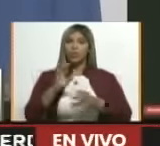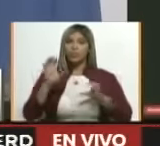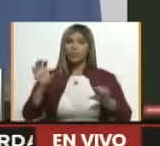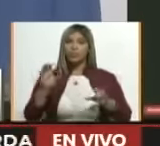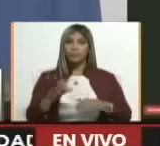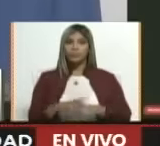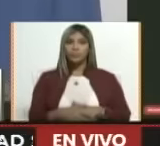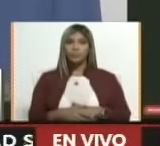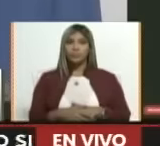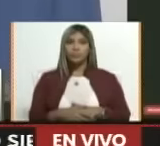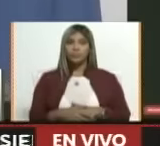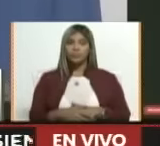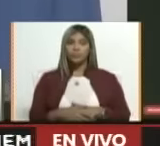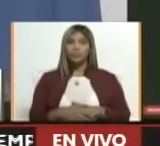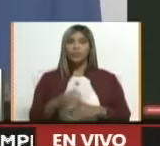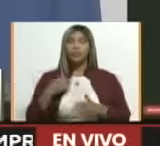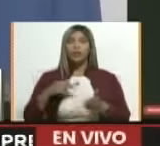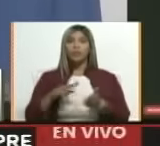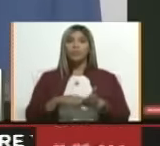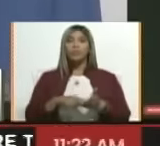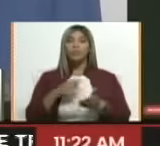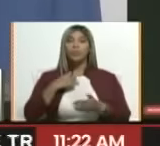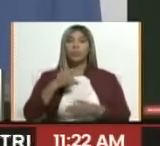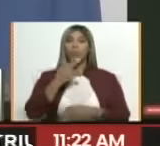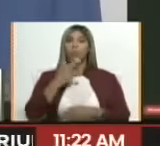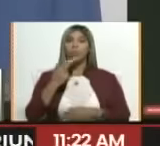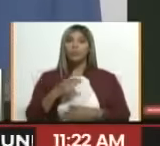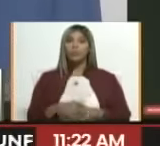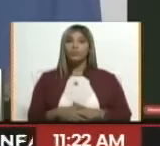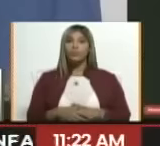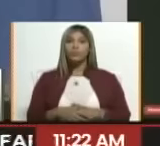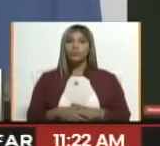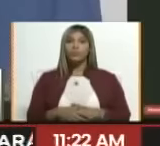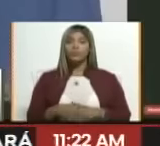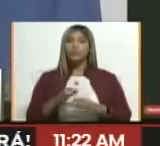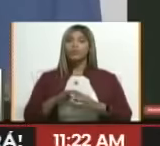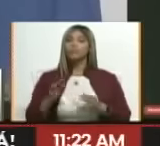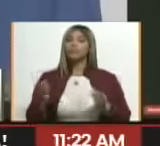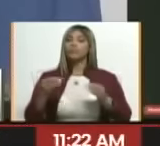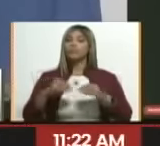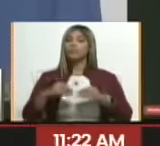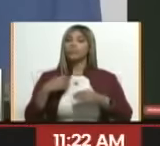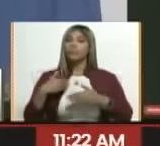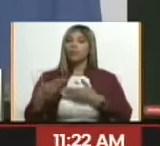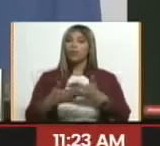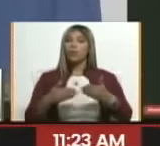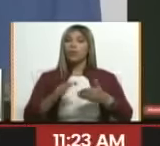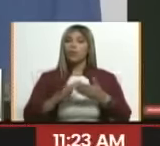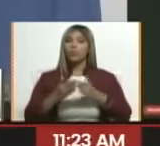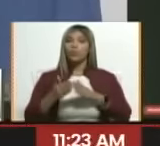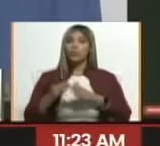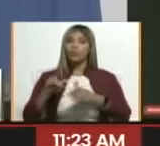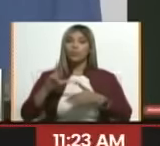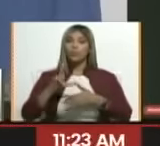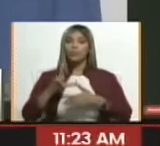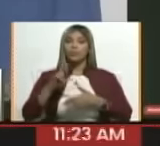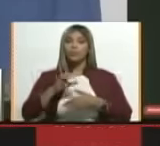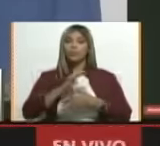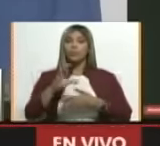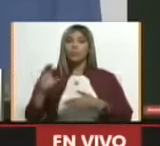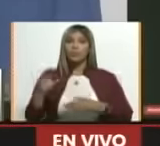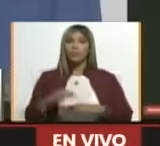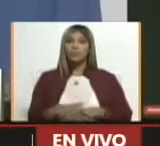estados. Reiteramos nuestro compromiso de consolidar nuestra comunidad de América Latina y el